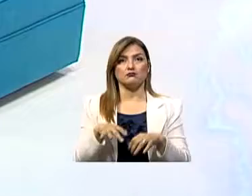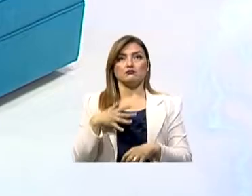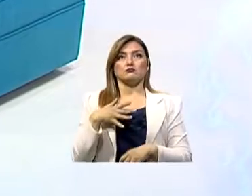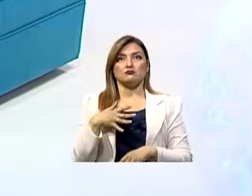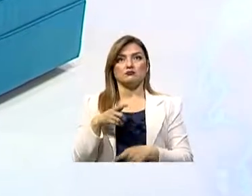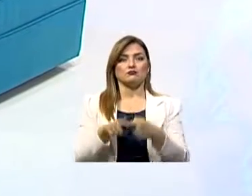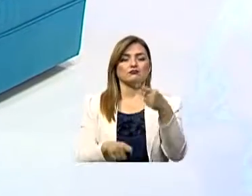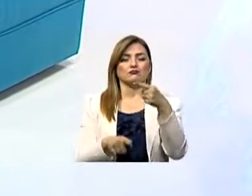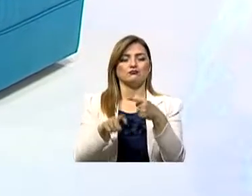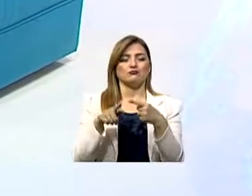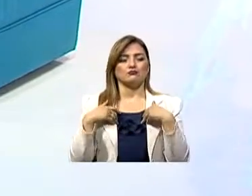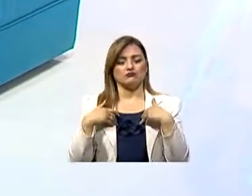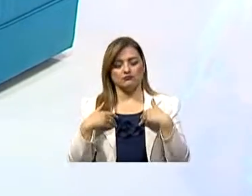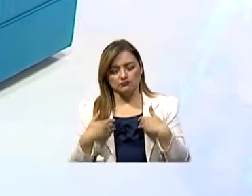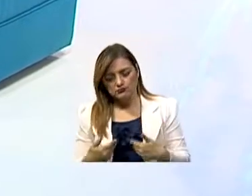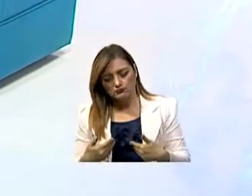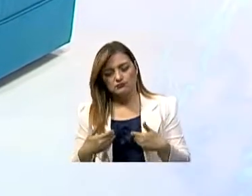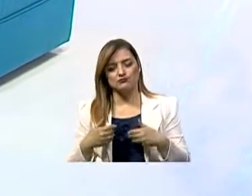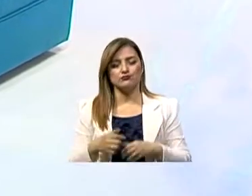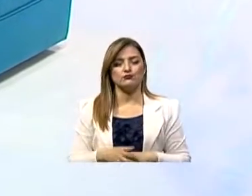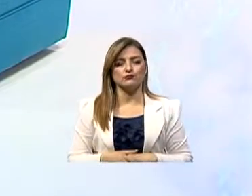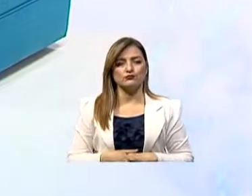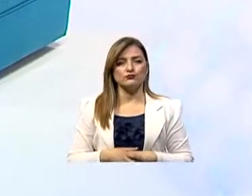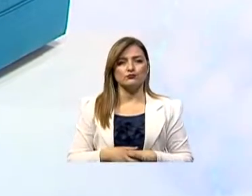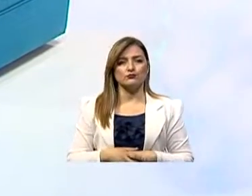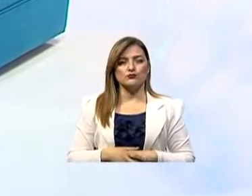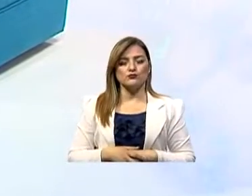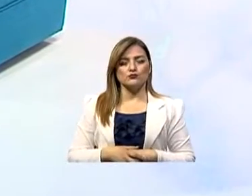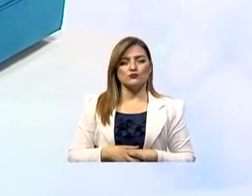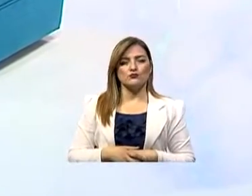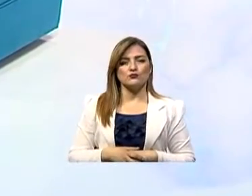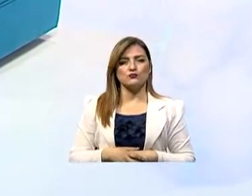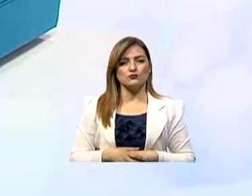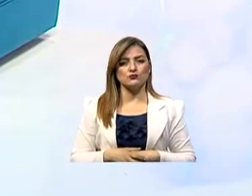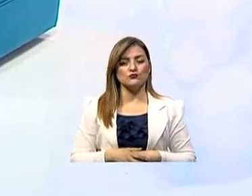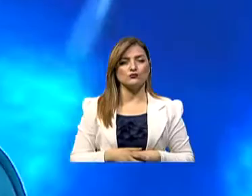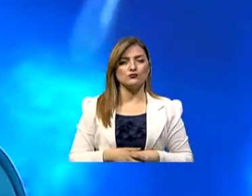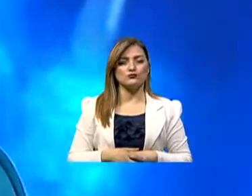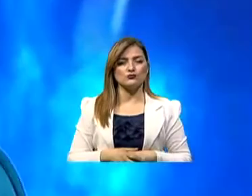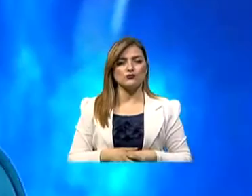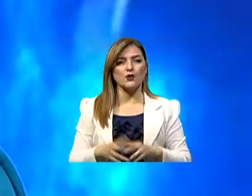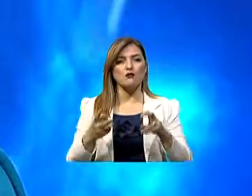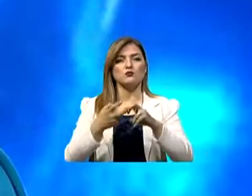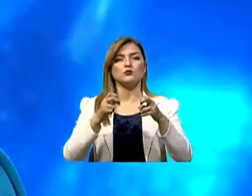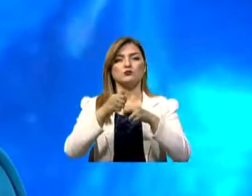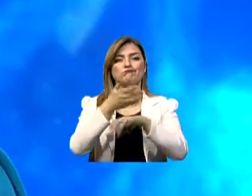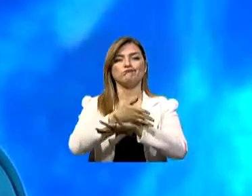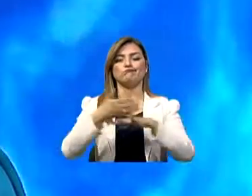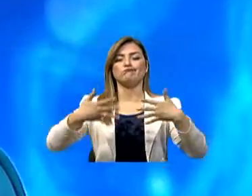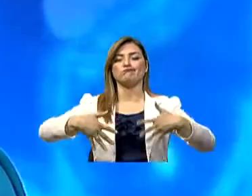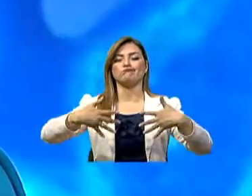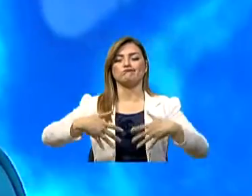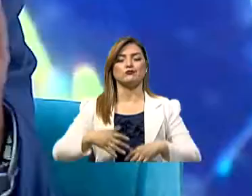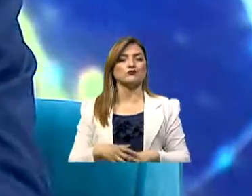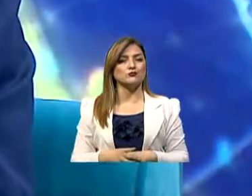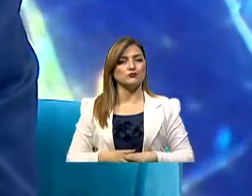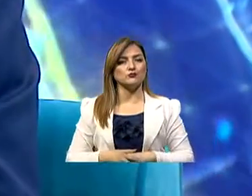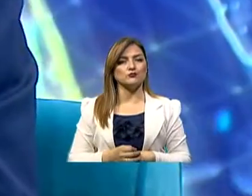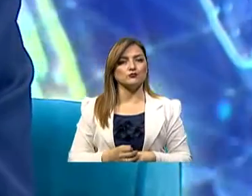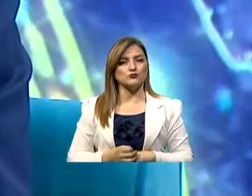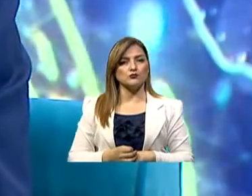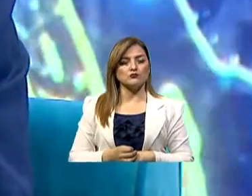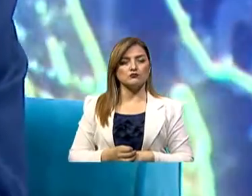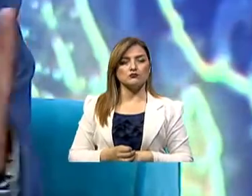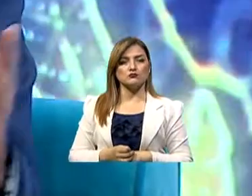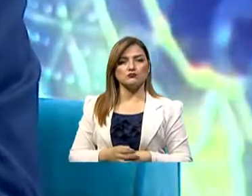entonces pasan cansados hay una alteración tarde tardíamente van problemas muy graves en el paciente es decir nosotros